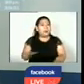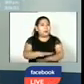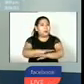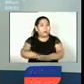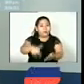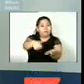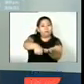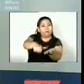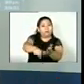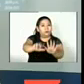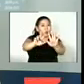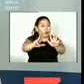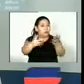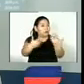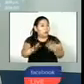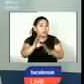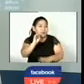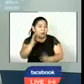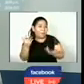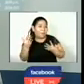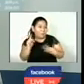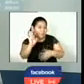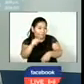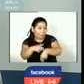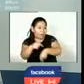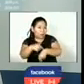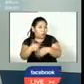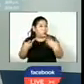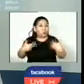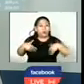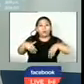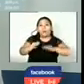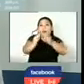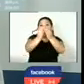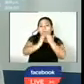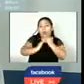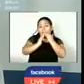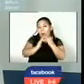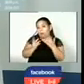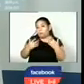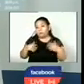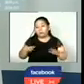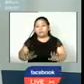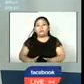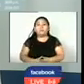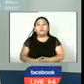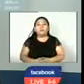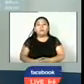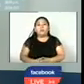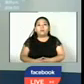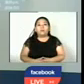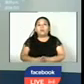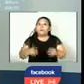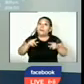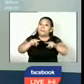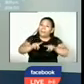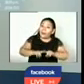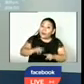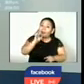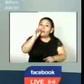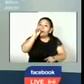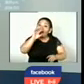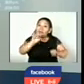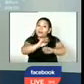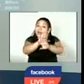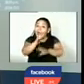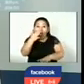municipios él asegura que ya es cuestión de tiempo para que el servicio sea reestablecido y todo vuelva a la normalidad sin embargo aclara